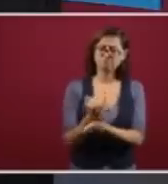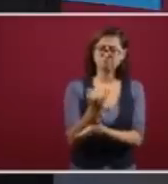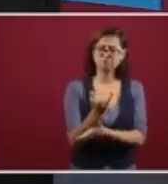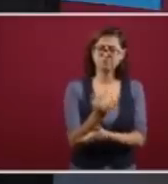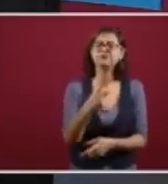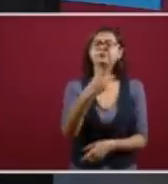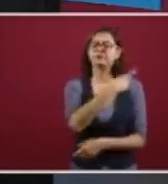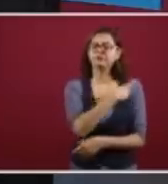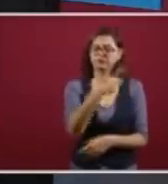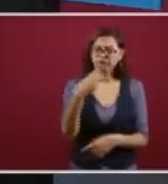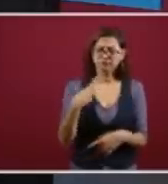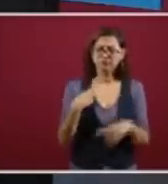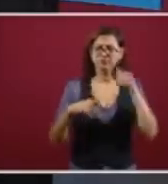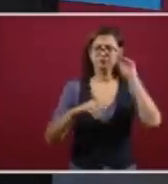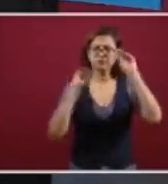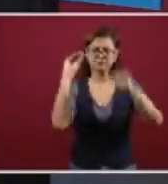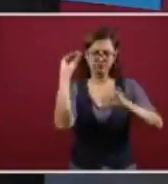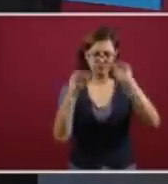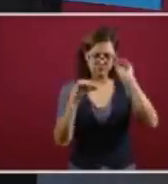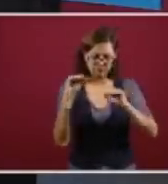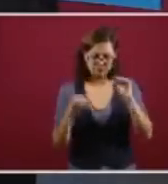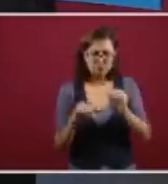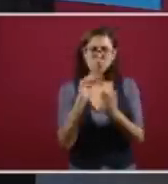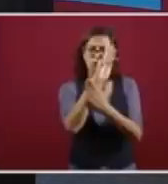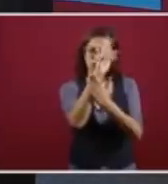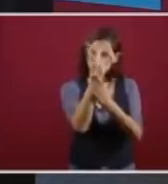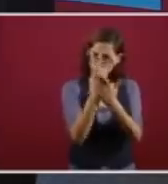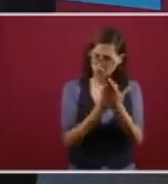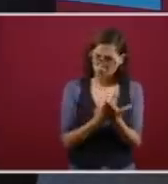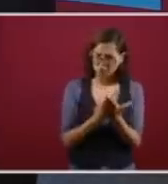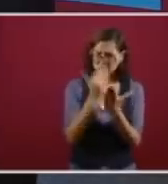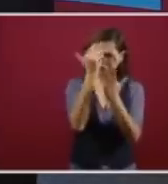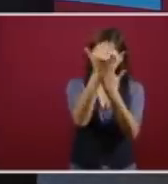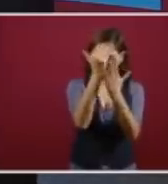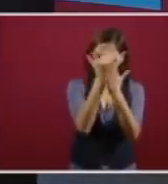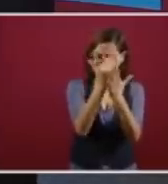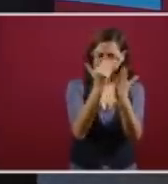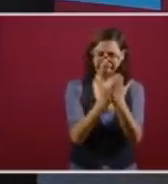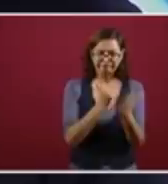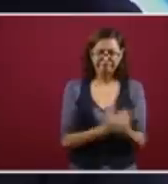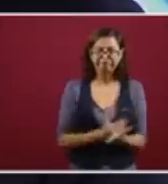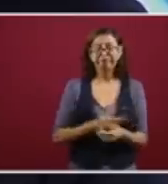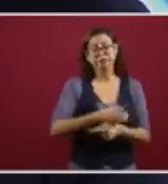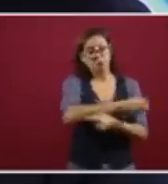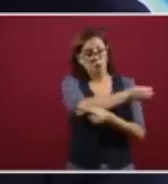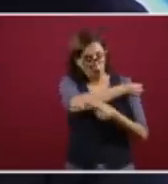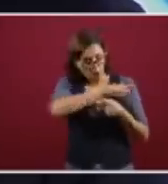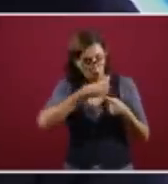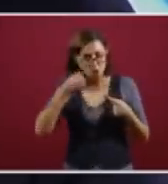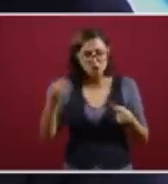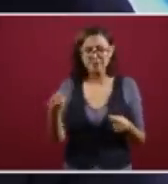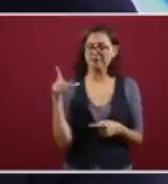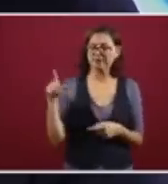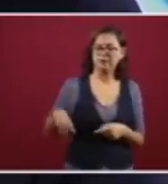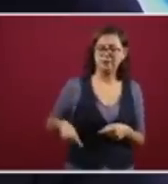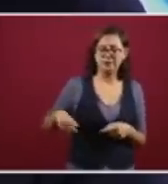elaborar un programa, contar con un programa, poner en orden las cosas, organizar al